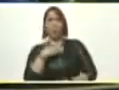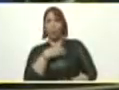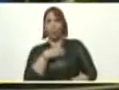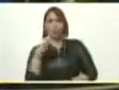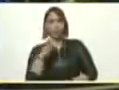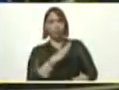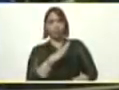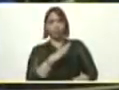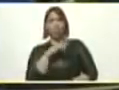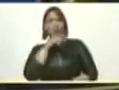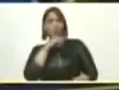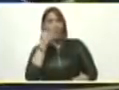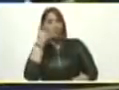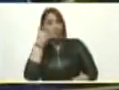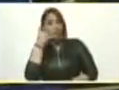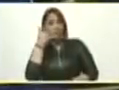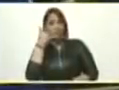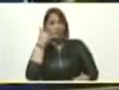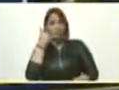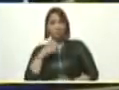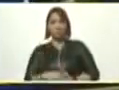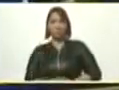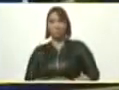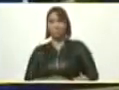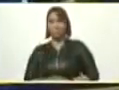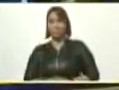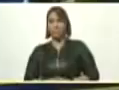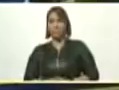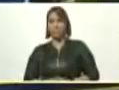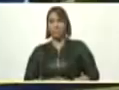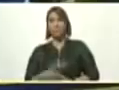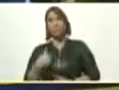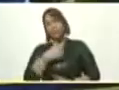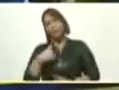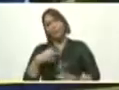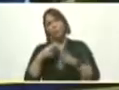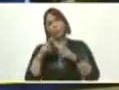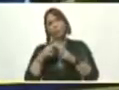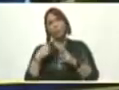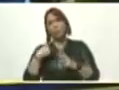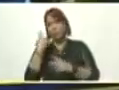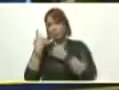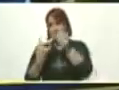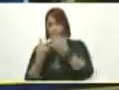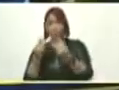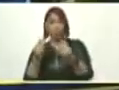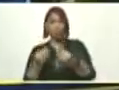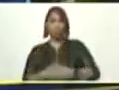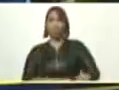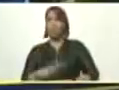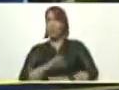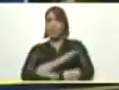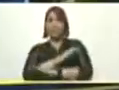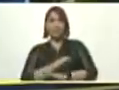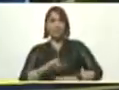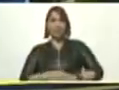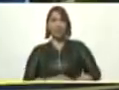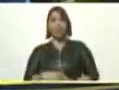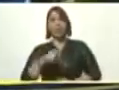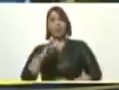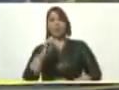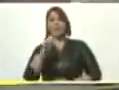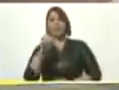hablamos por teléfono Cheo Feliciano y yo yo quería conocerlo miraba mucho cantaba las canciones del Tito